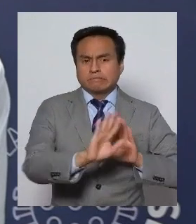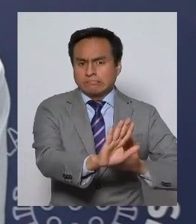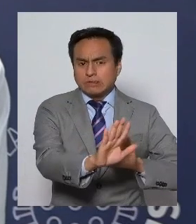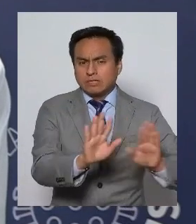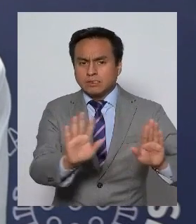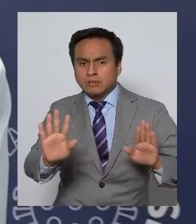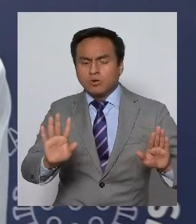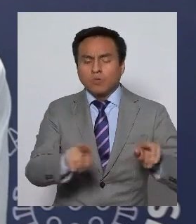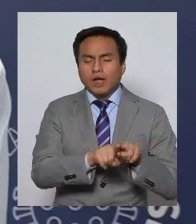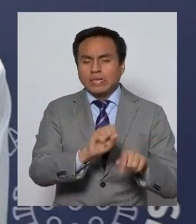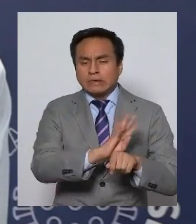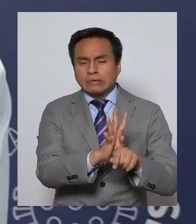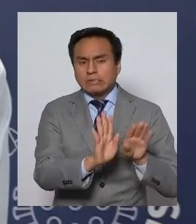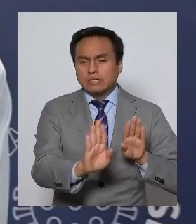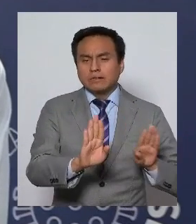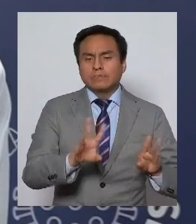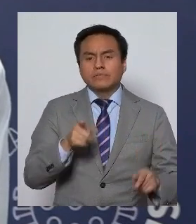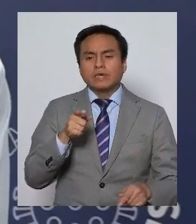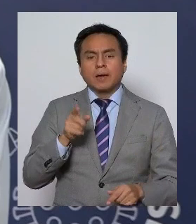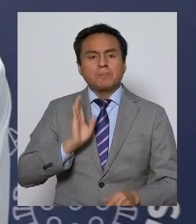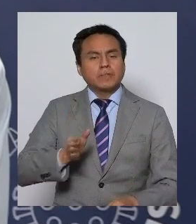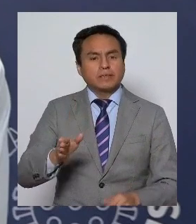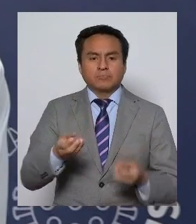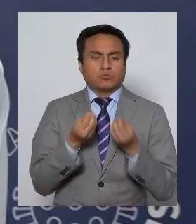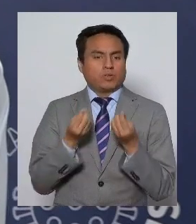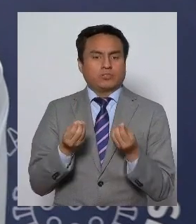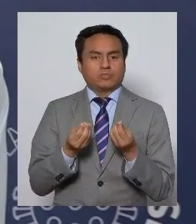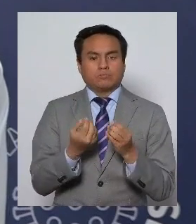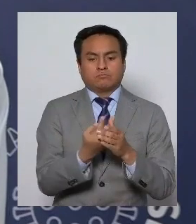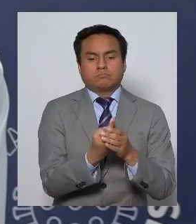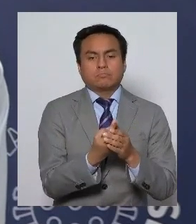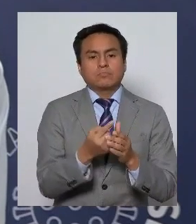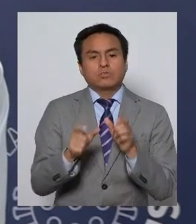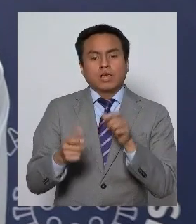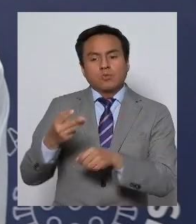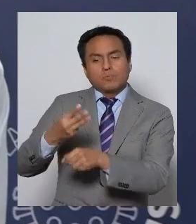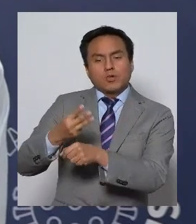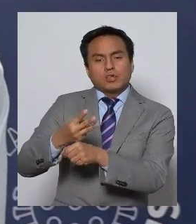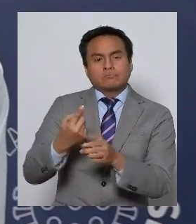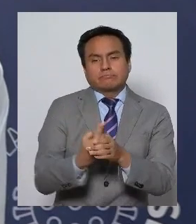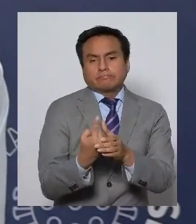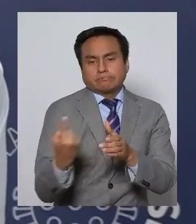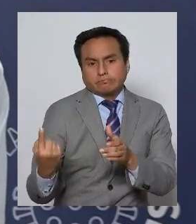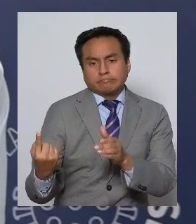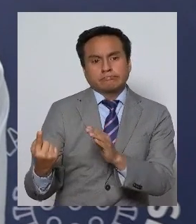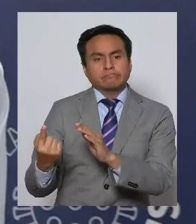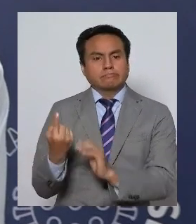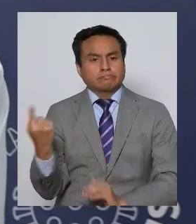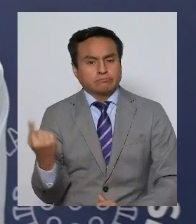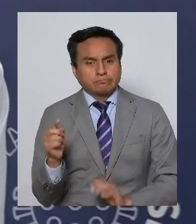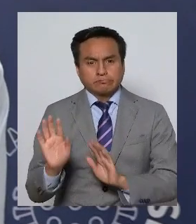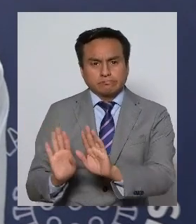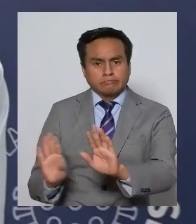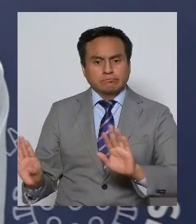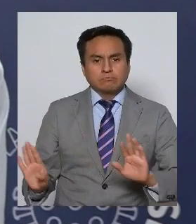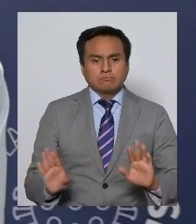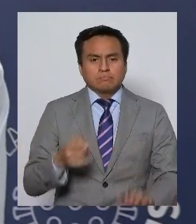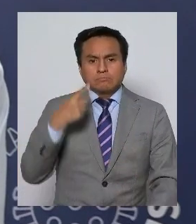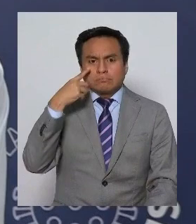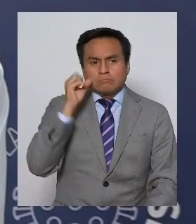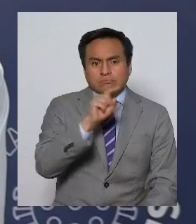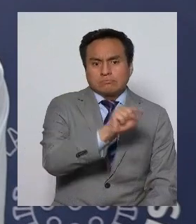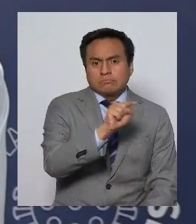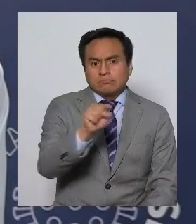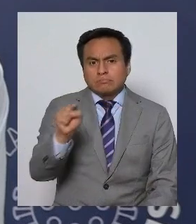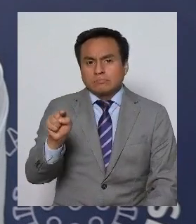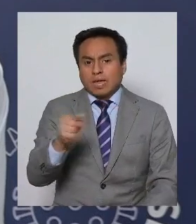que se traduce en que se mantiene, por supuesto, el aislamiento de los adultos mayores, en que se tiene que identificar a los casos